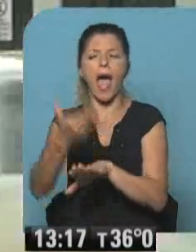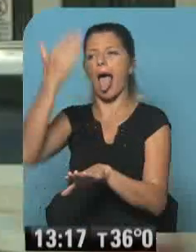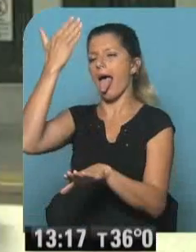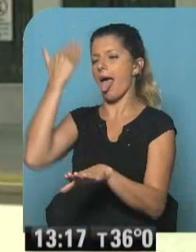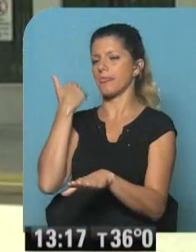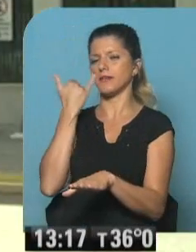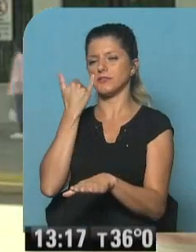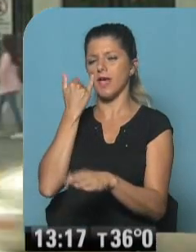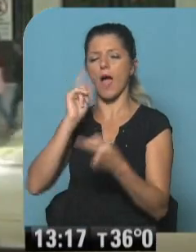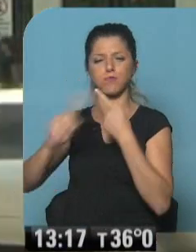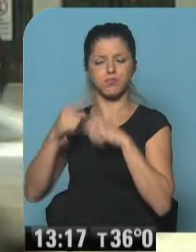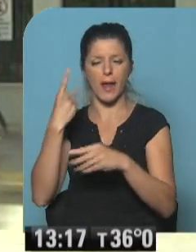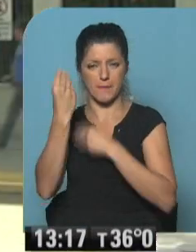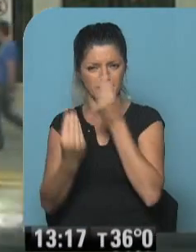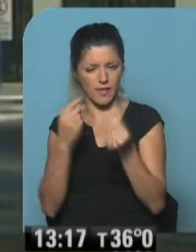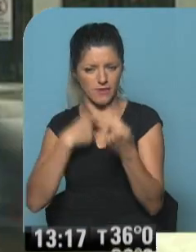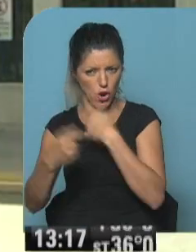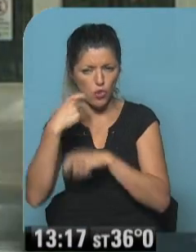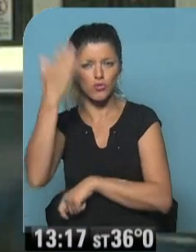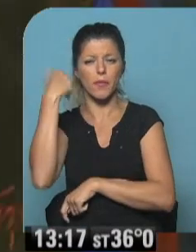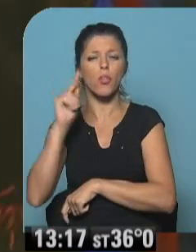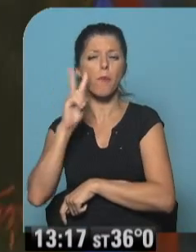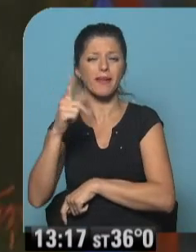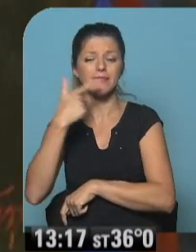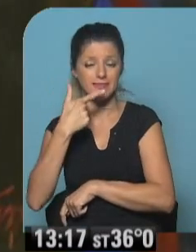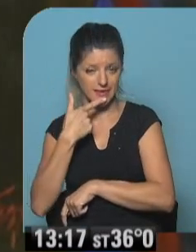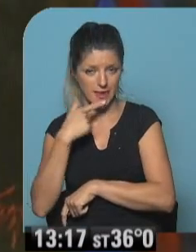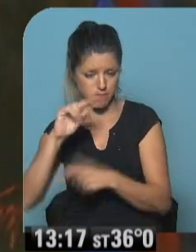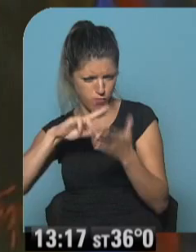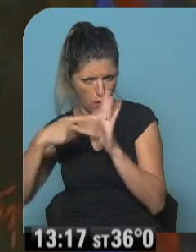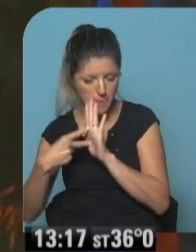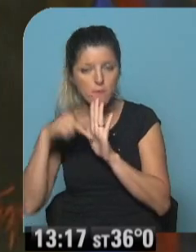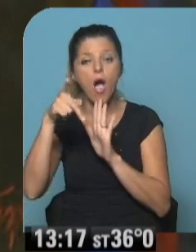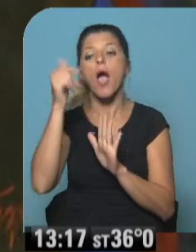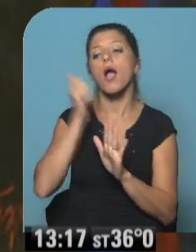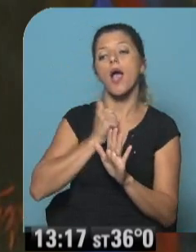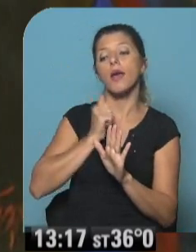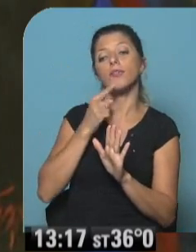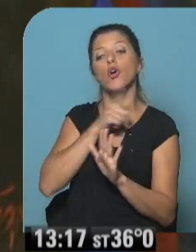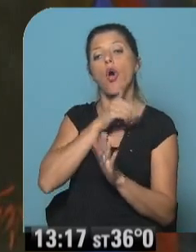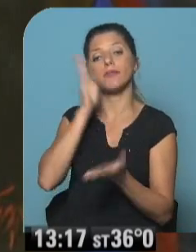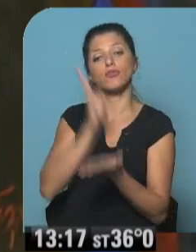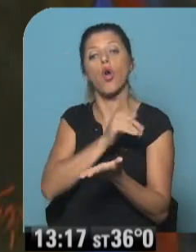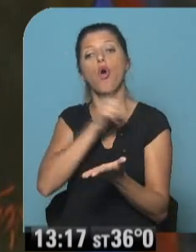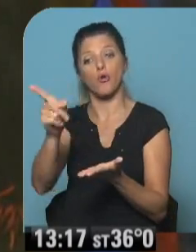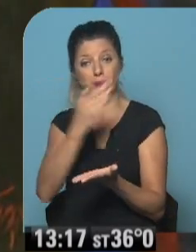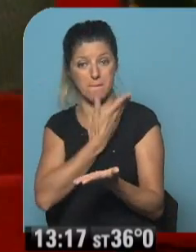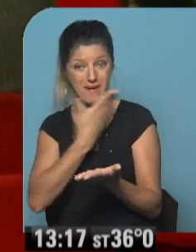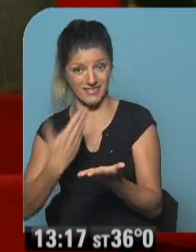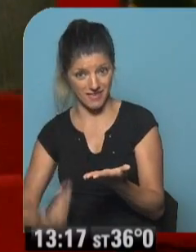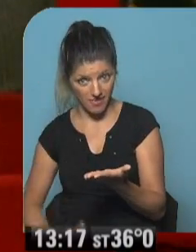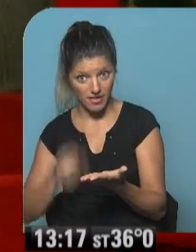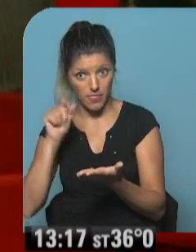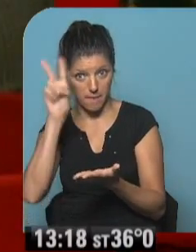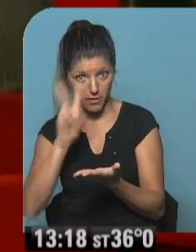encargado de negocios desde septiembre de 2017, cuando Canadá anunció sanciones contra el presidente Nicolás Maduro y otros